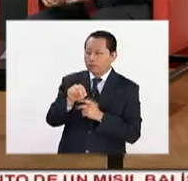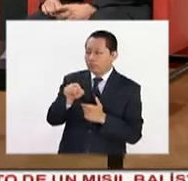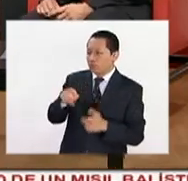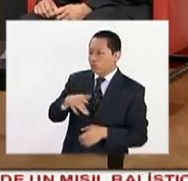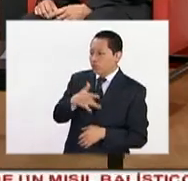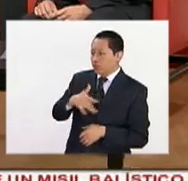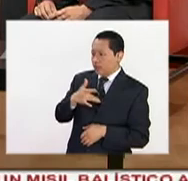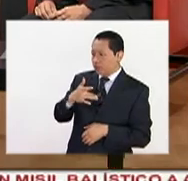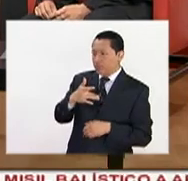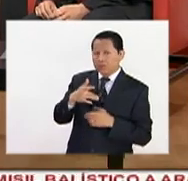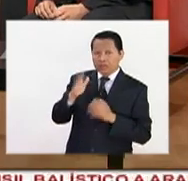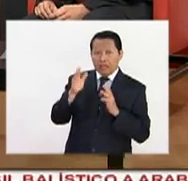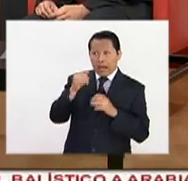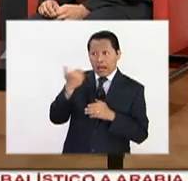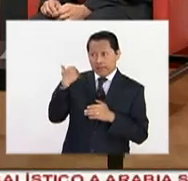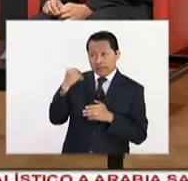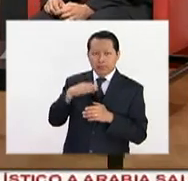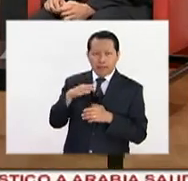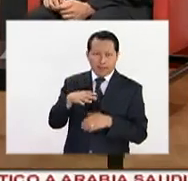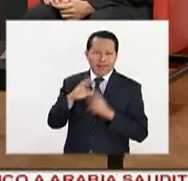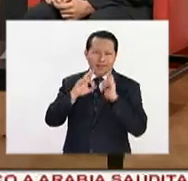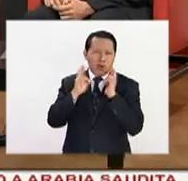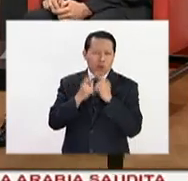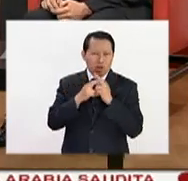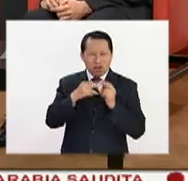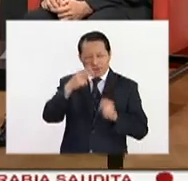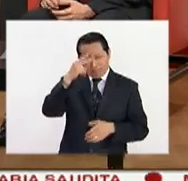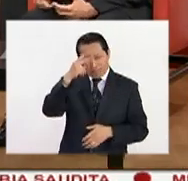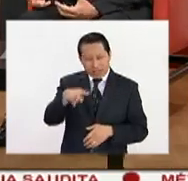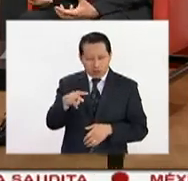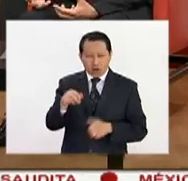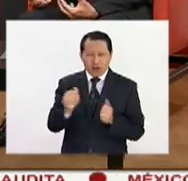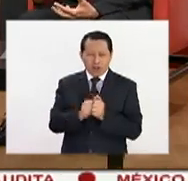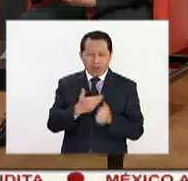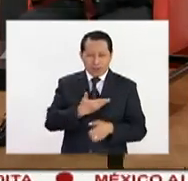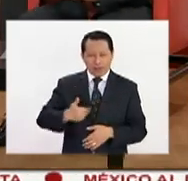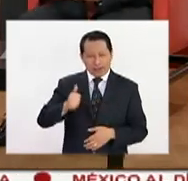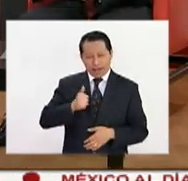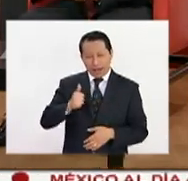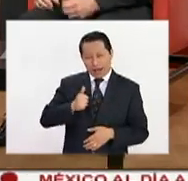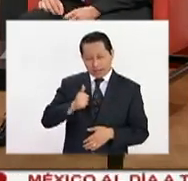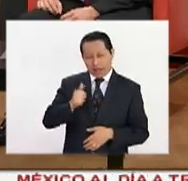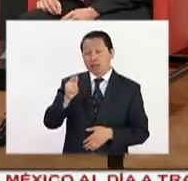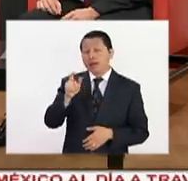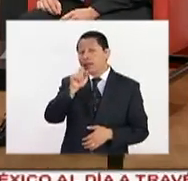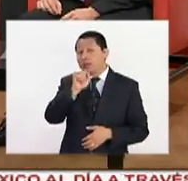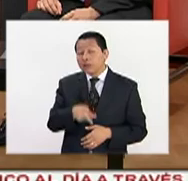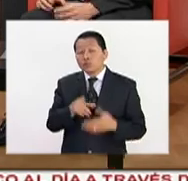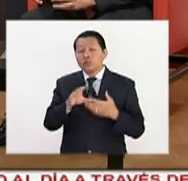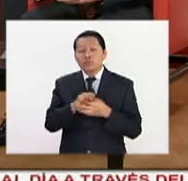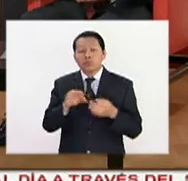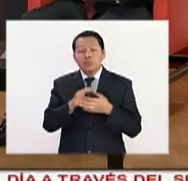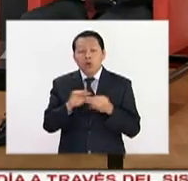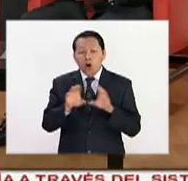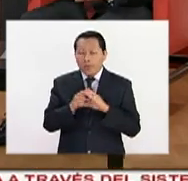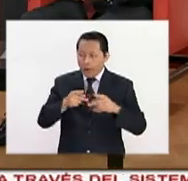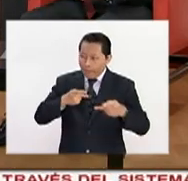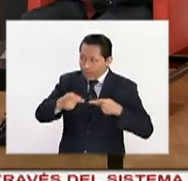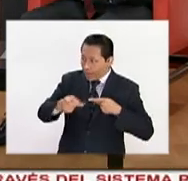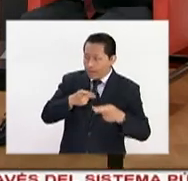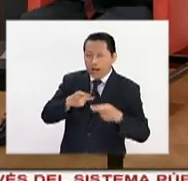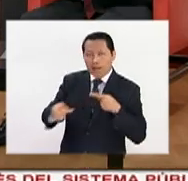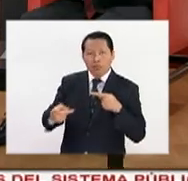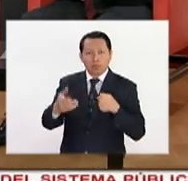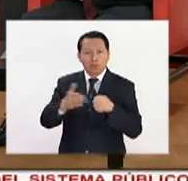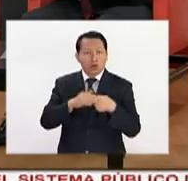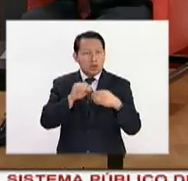unas horas, se reunió ya con Justin Trudeau, el primer ministro de Canadá. Se está también preparando esta ronda